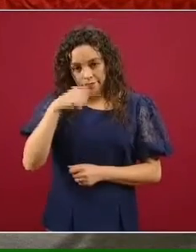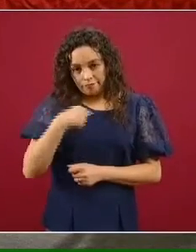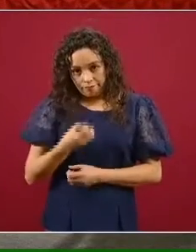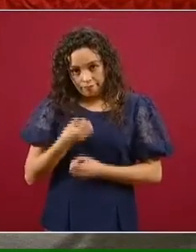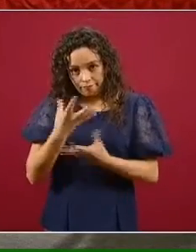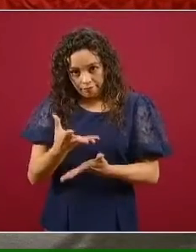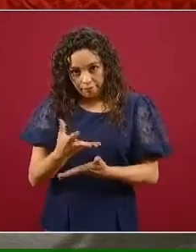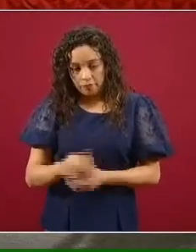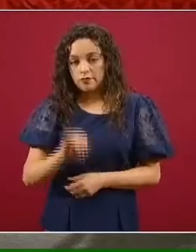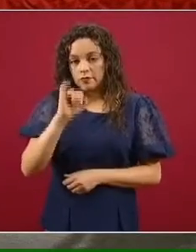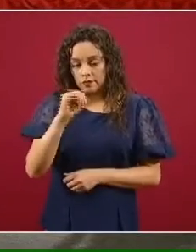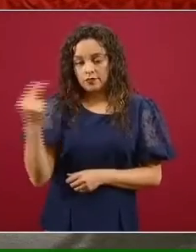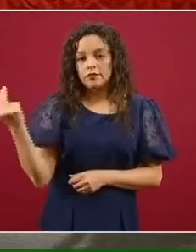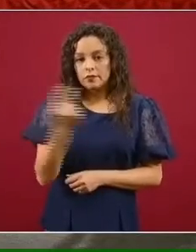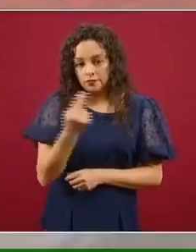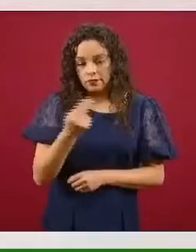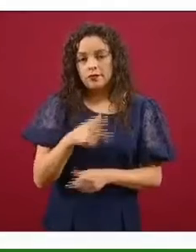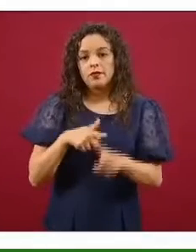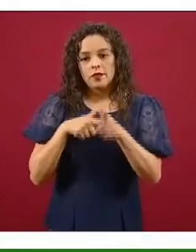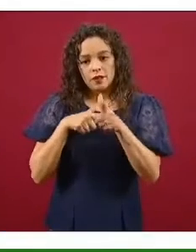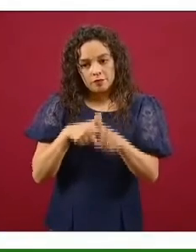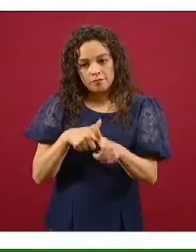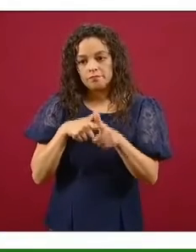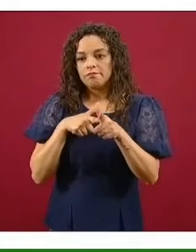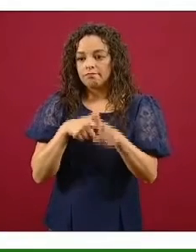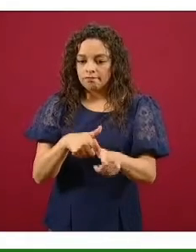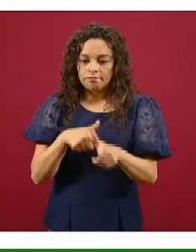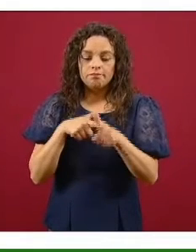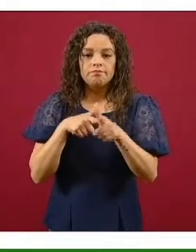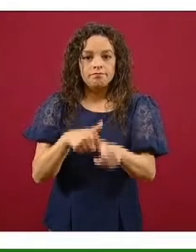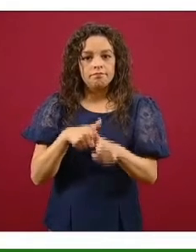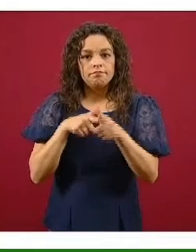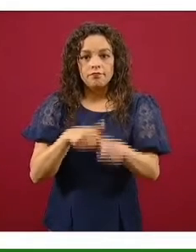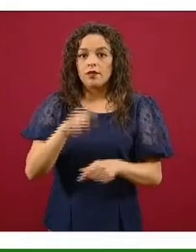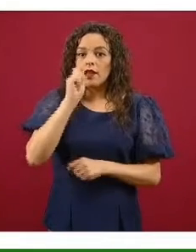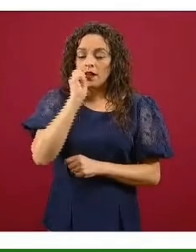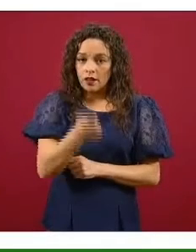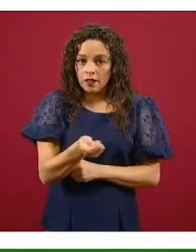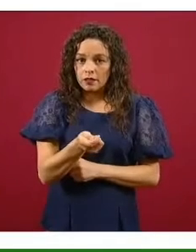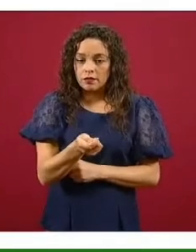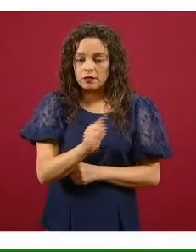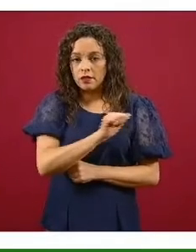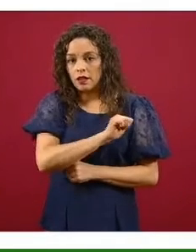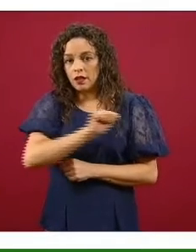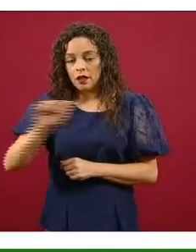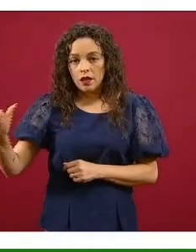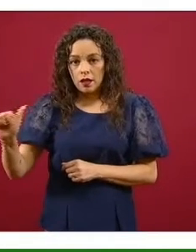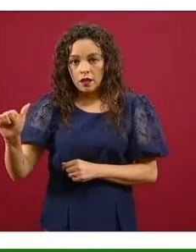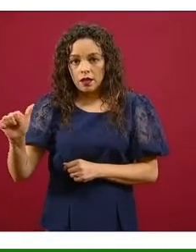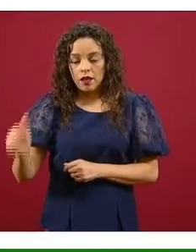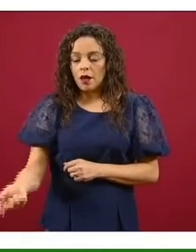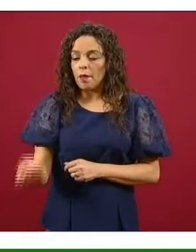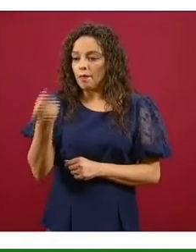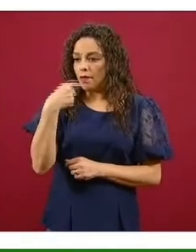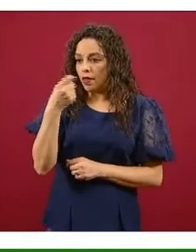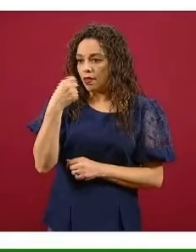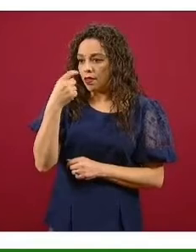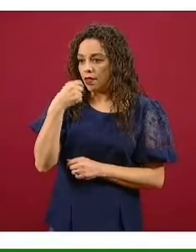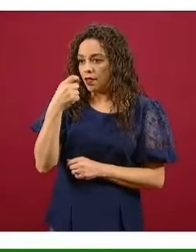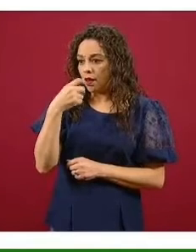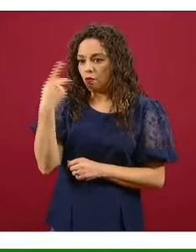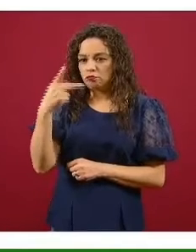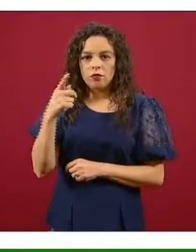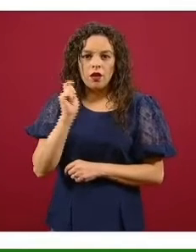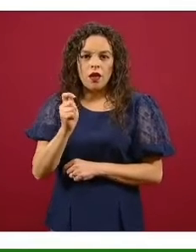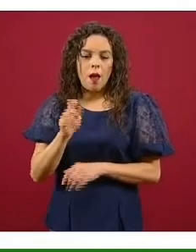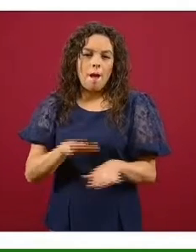que seguir, evidentemente hay que tener esta continuidad de los medicamentos de base. Si una persona es